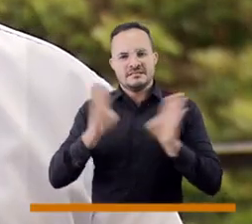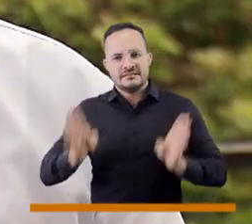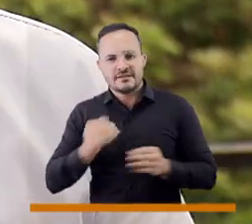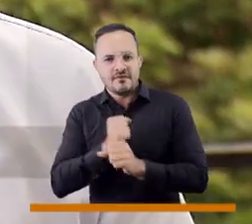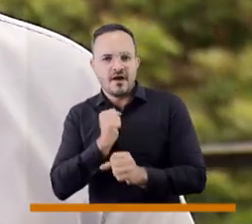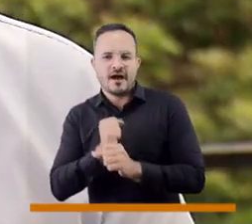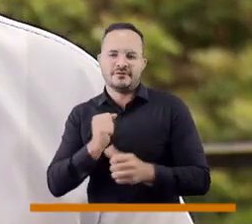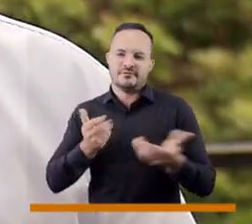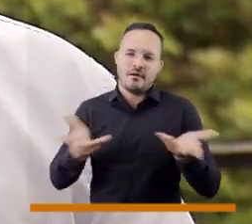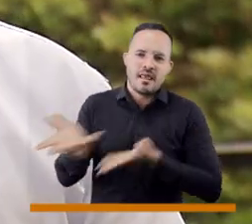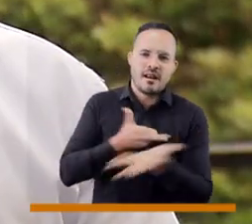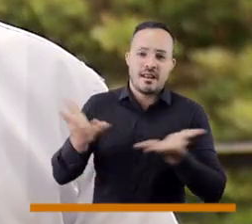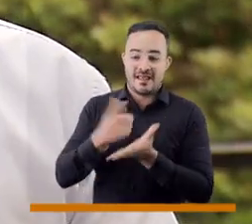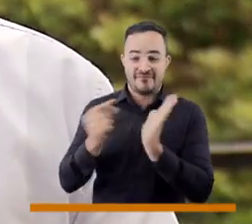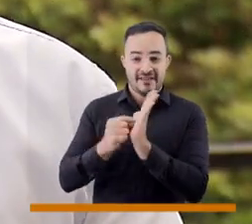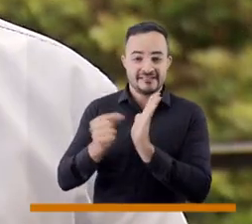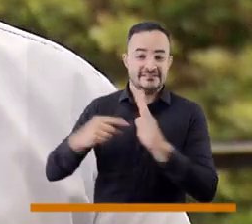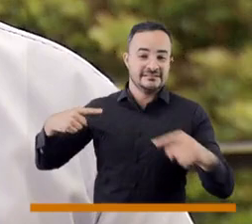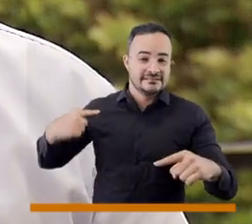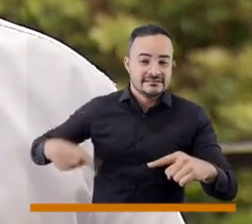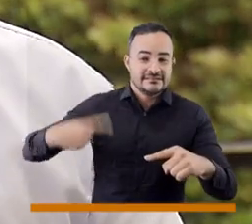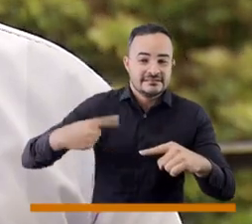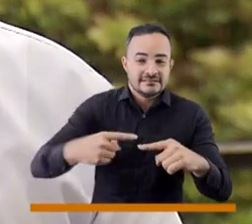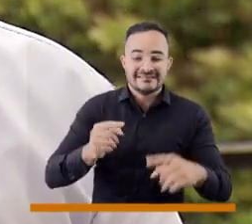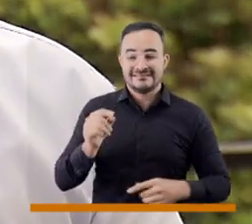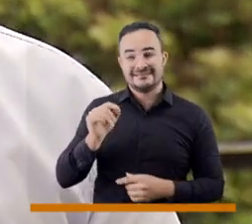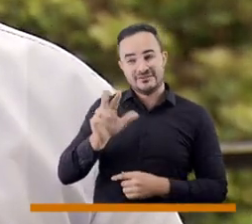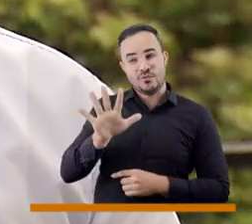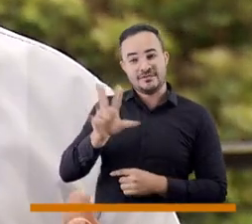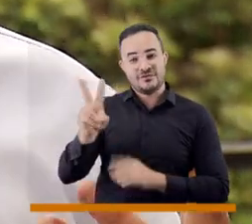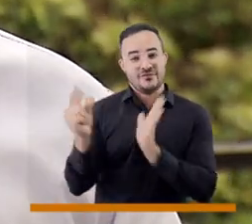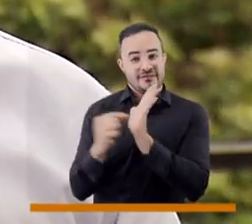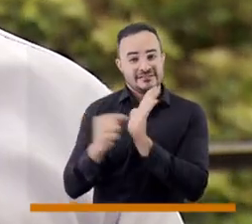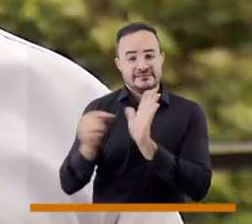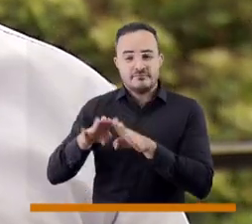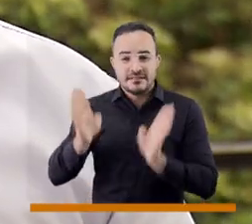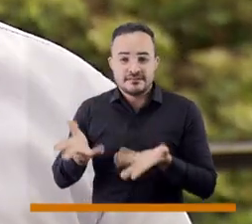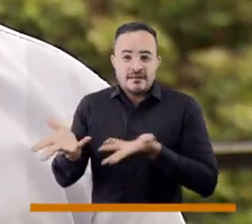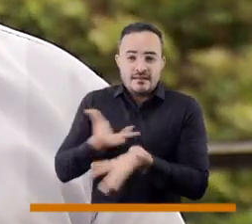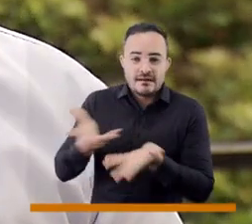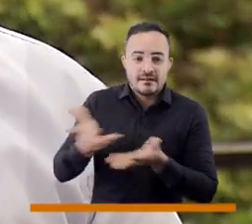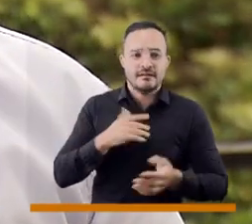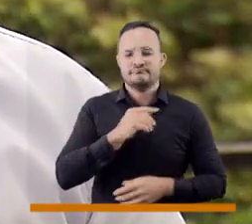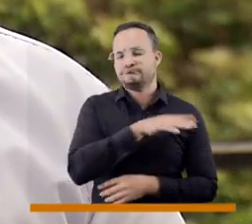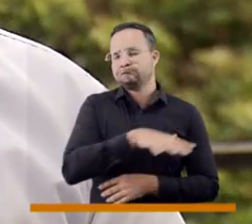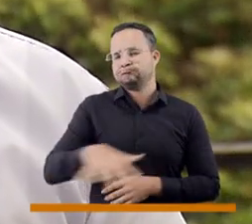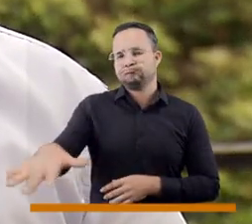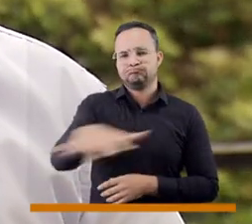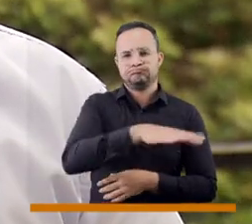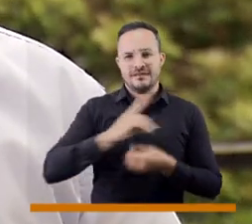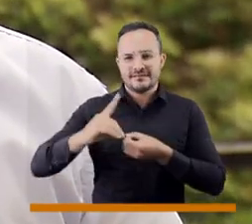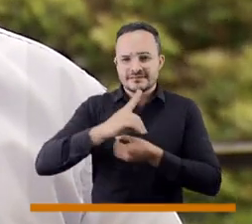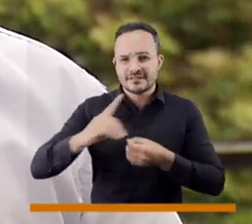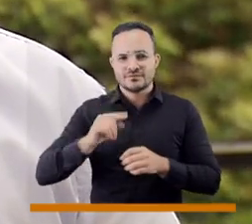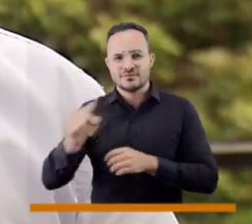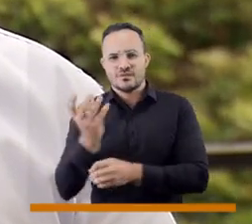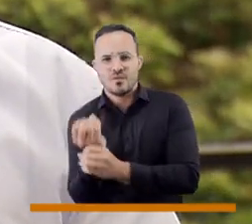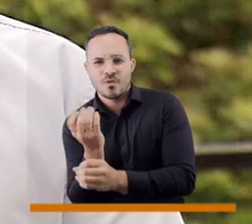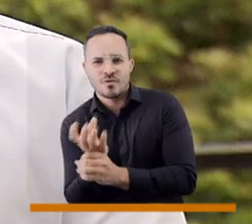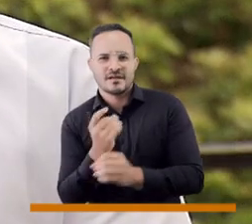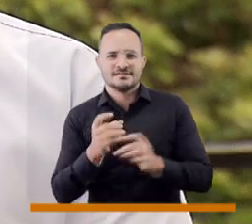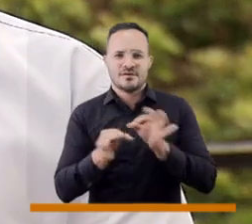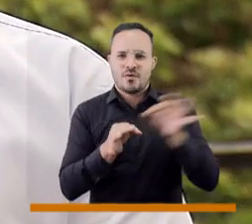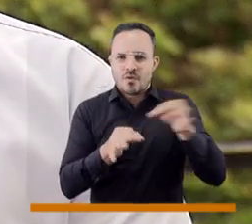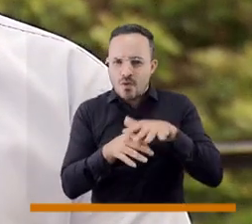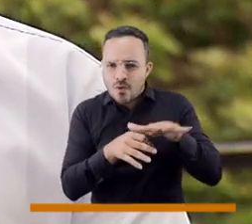mesas, jornadas de trabajo. Fueron más de 52 mesas de trabajo en los diferentes espacios de las comunas y corregimientos del distrito